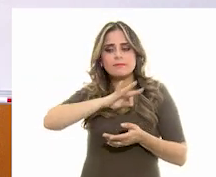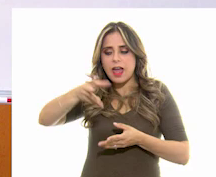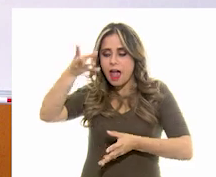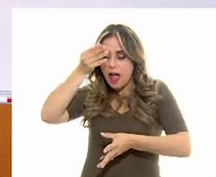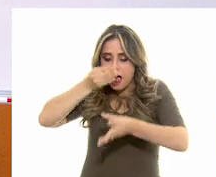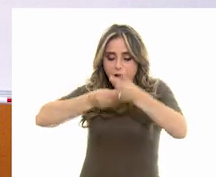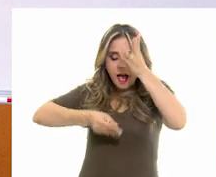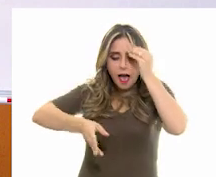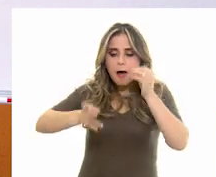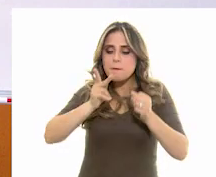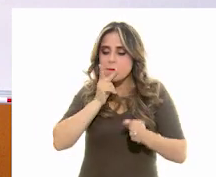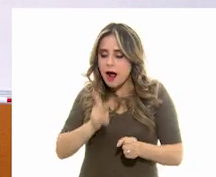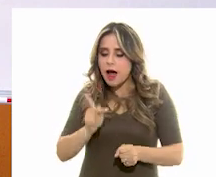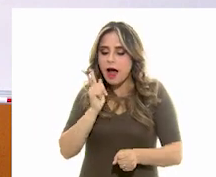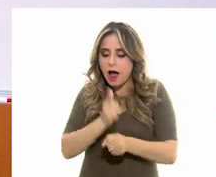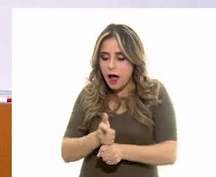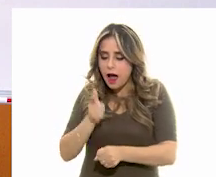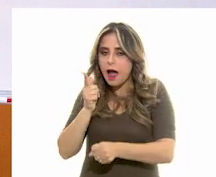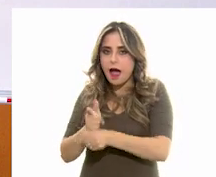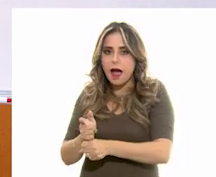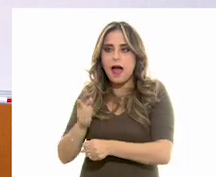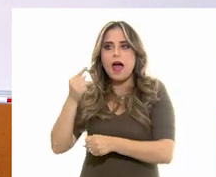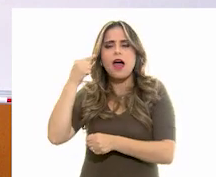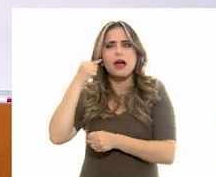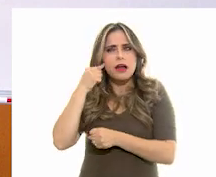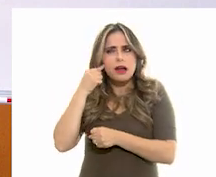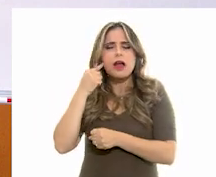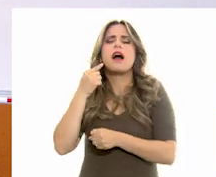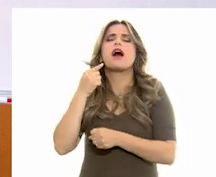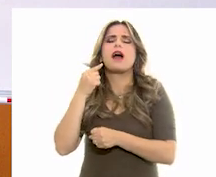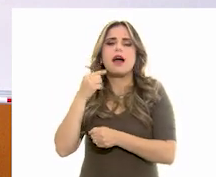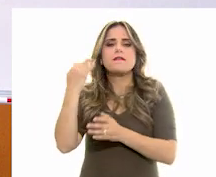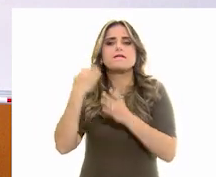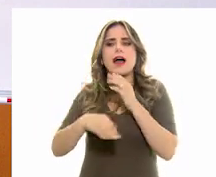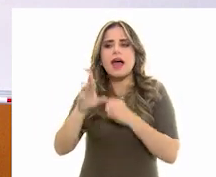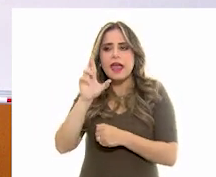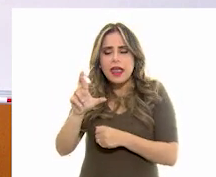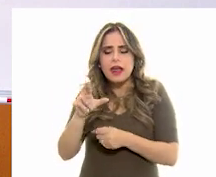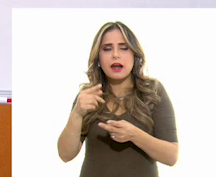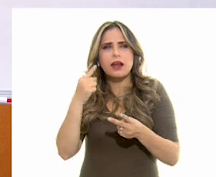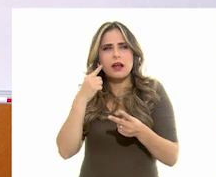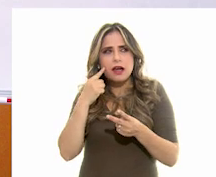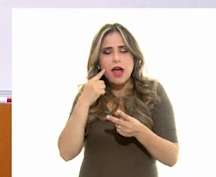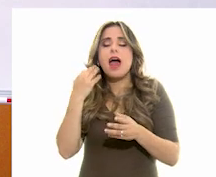sonido. Y ya vamos a decir, ah, le falta la R. Ah, le falta la S.